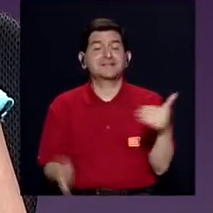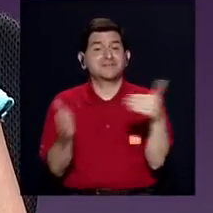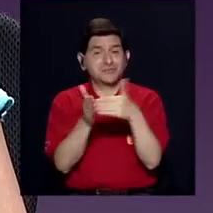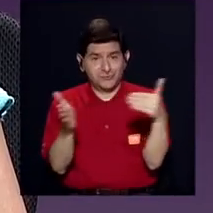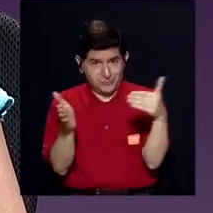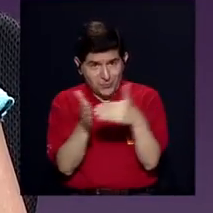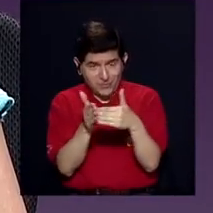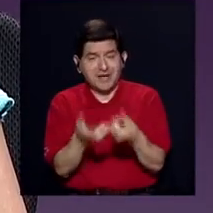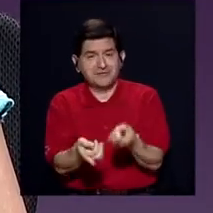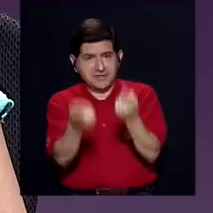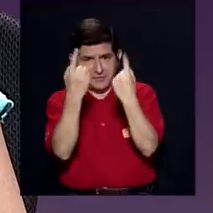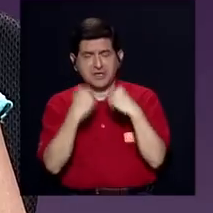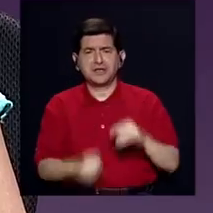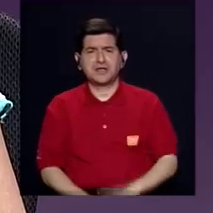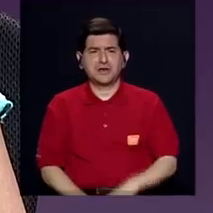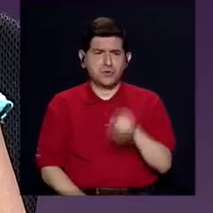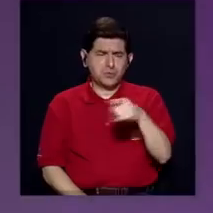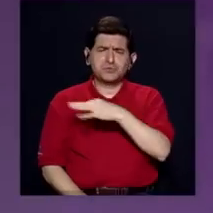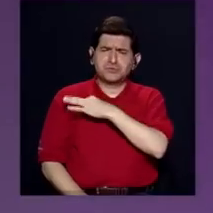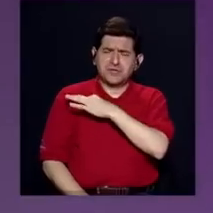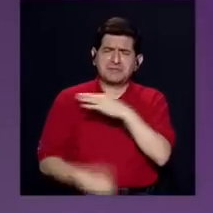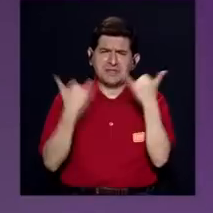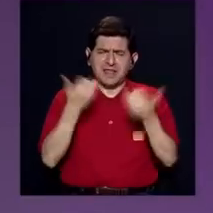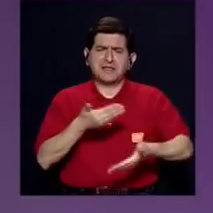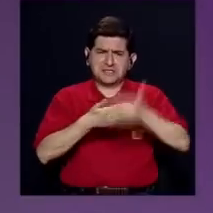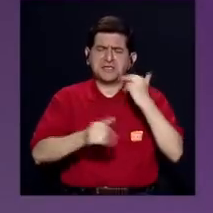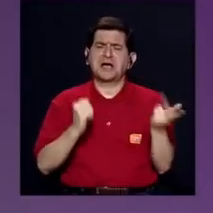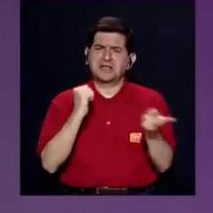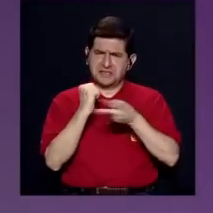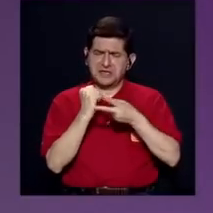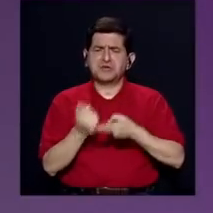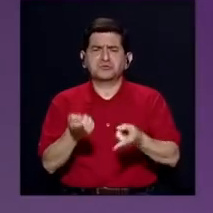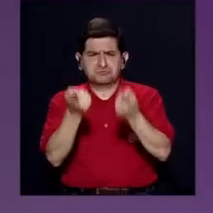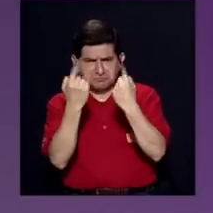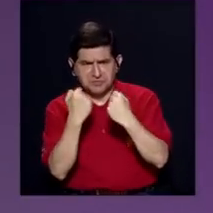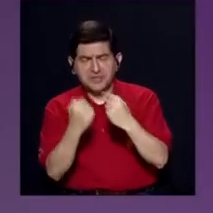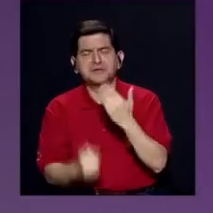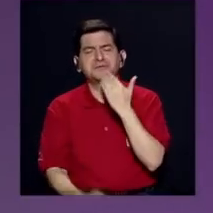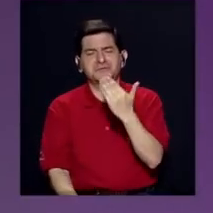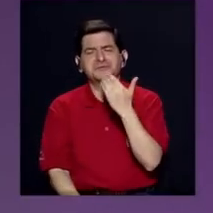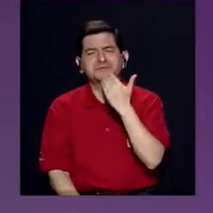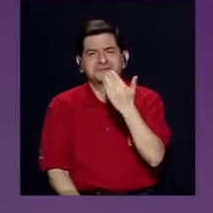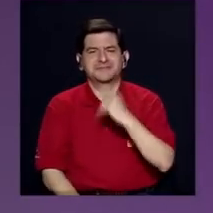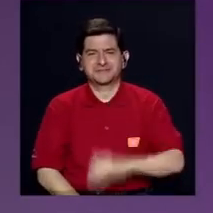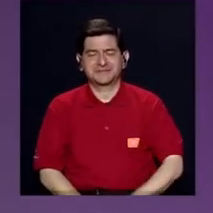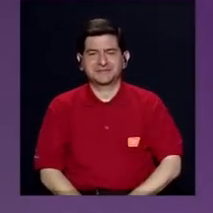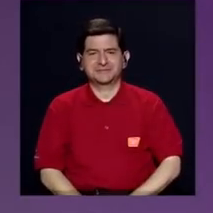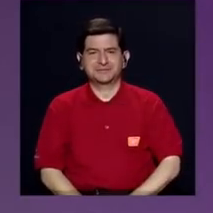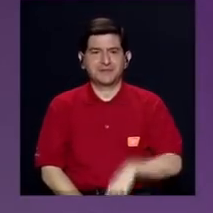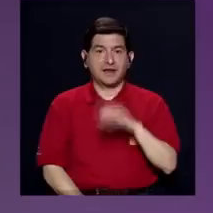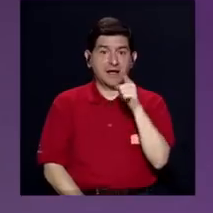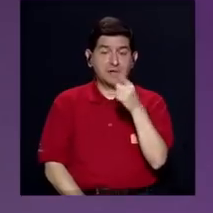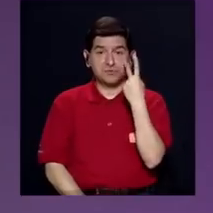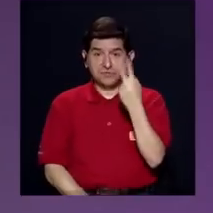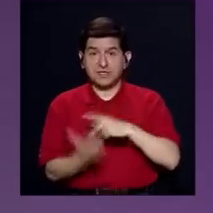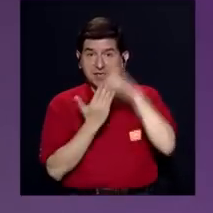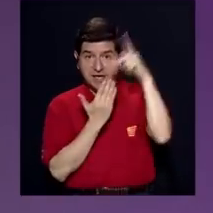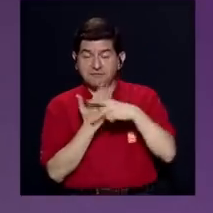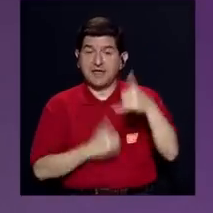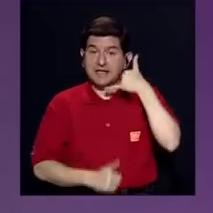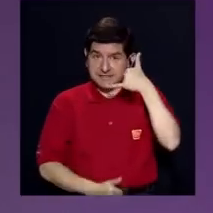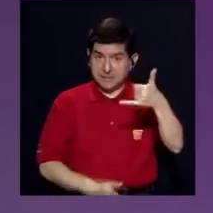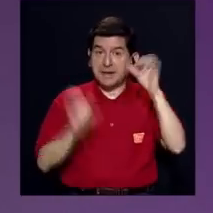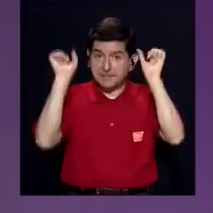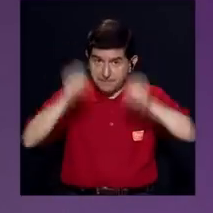nuevamente porque usted ha sido nuestra invitada ya en otras oportunidades y le agradecemos muchísimo pero a usted que nos está viendo nos puede